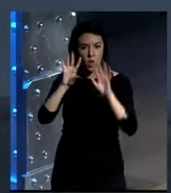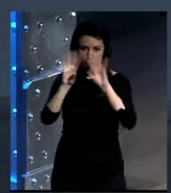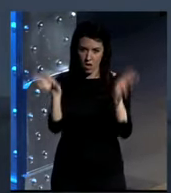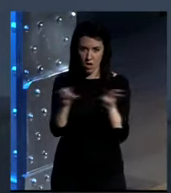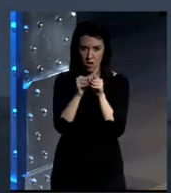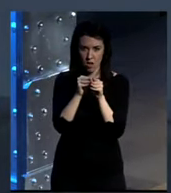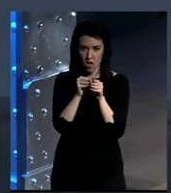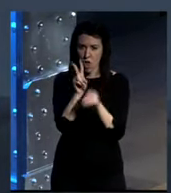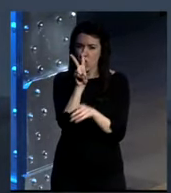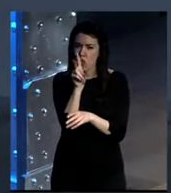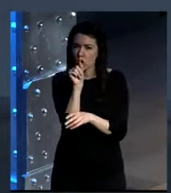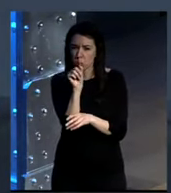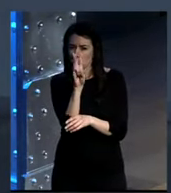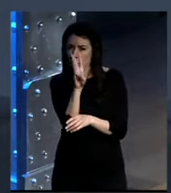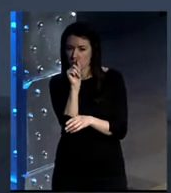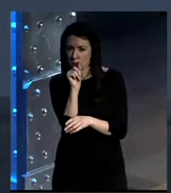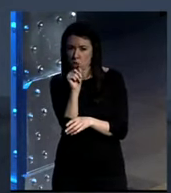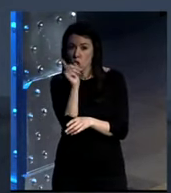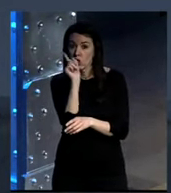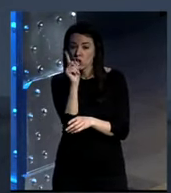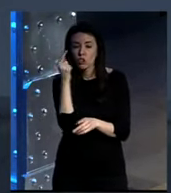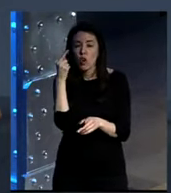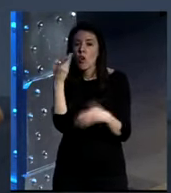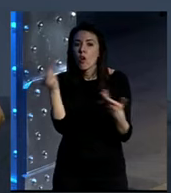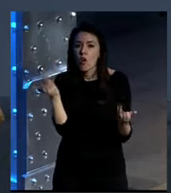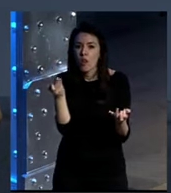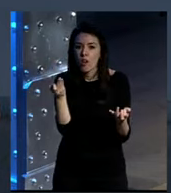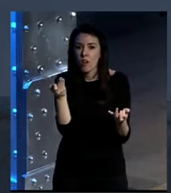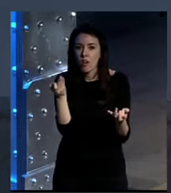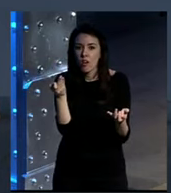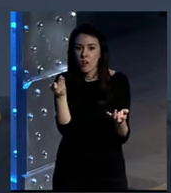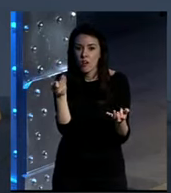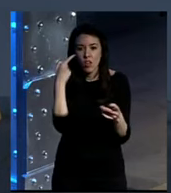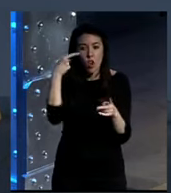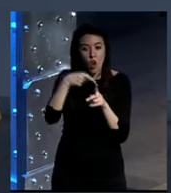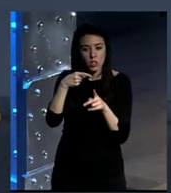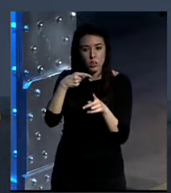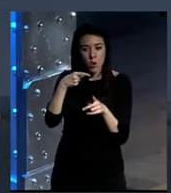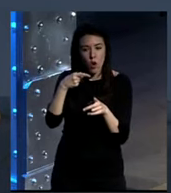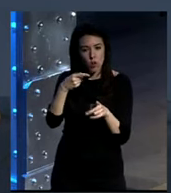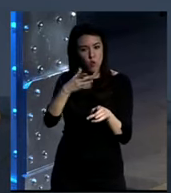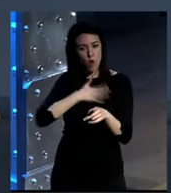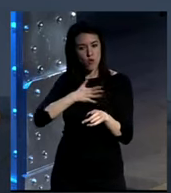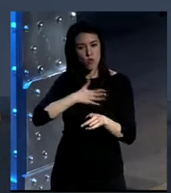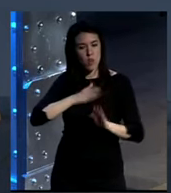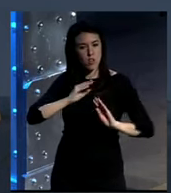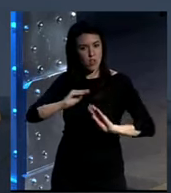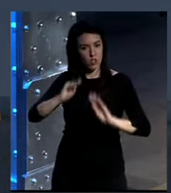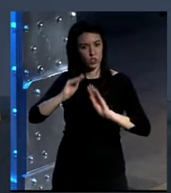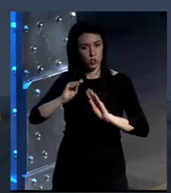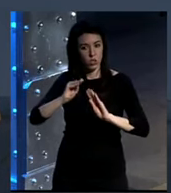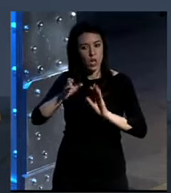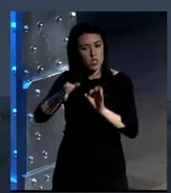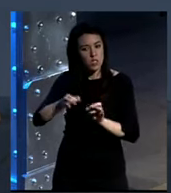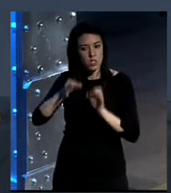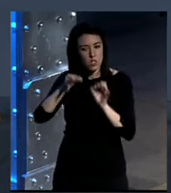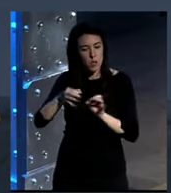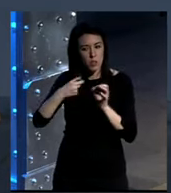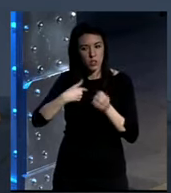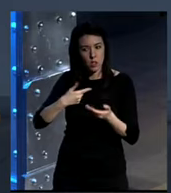Permitidme 2 o 3 minutos solo para resaltar de entre sus muchas cualidades, las que siempre más he admirado: